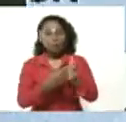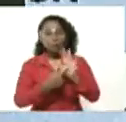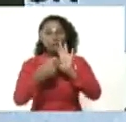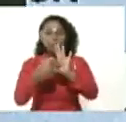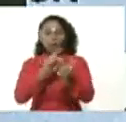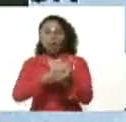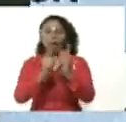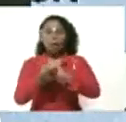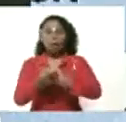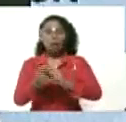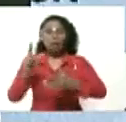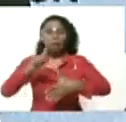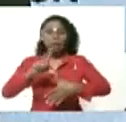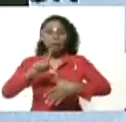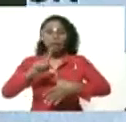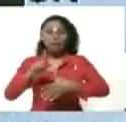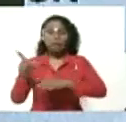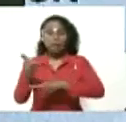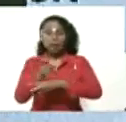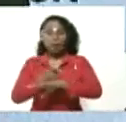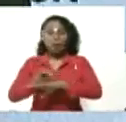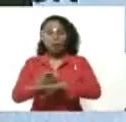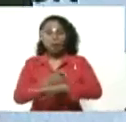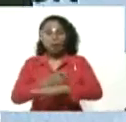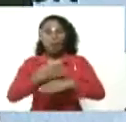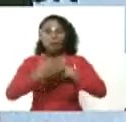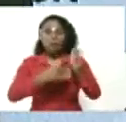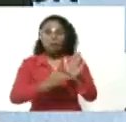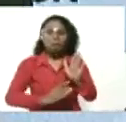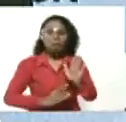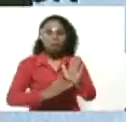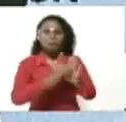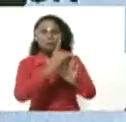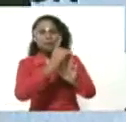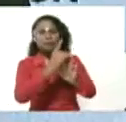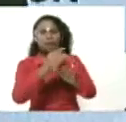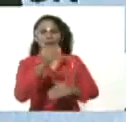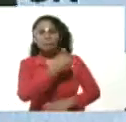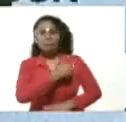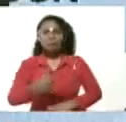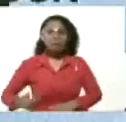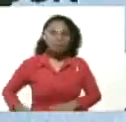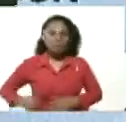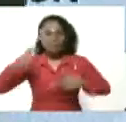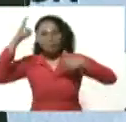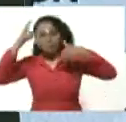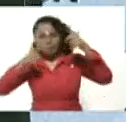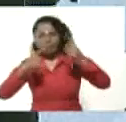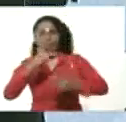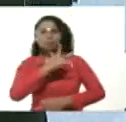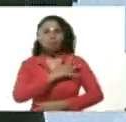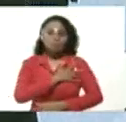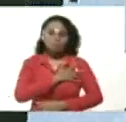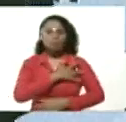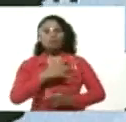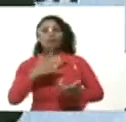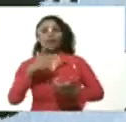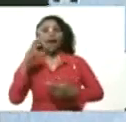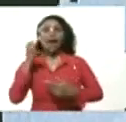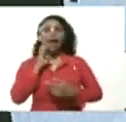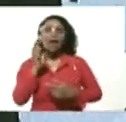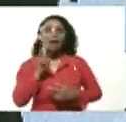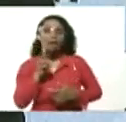América Latina, en esa ola de gobiernos progresistas, con los gobiernos del presidente Chávez, Lula, Correa, Evo Morales, Néstor Kirchner, Pepe